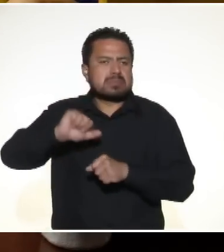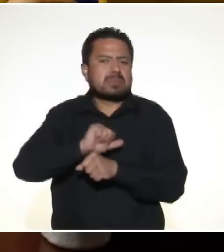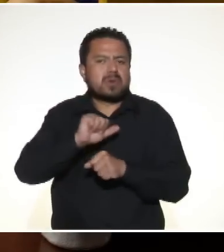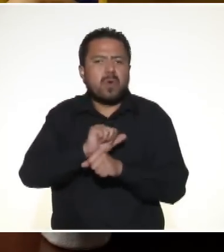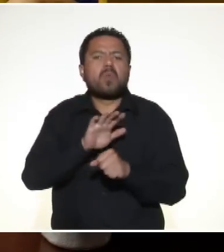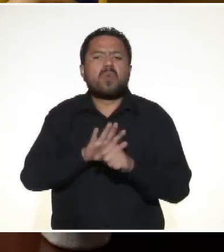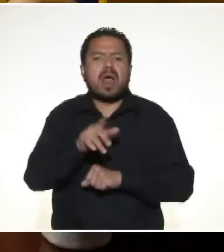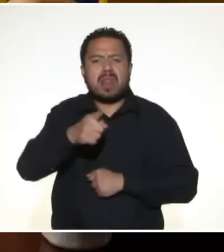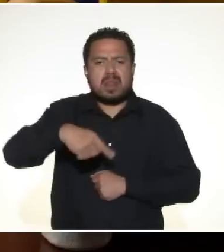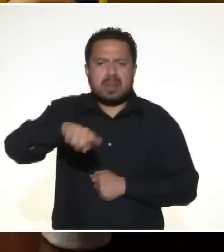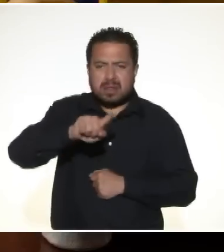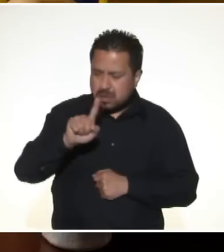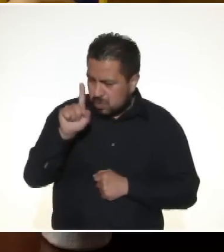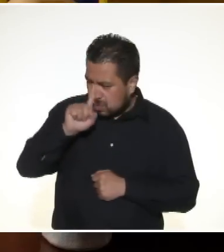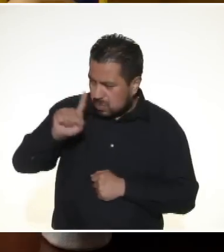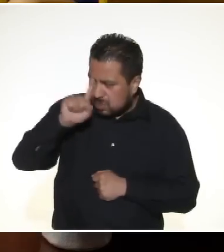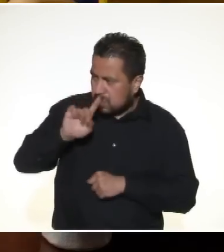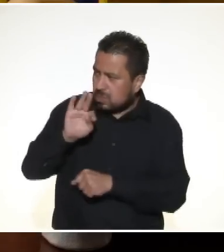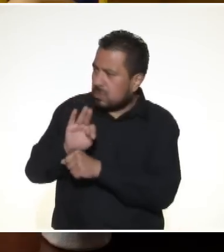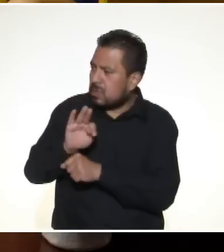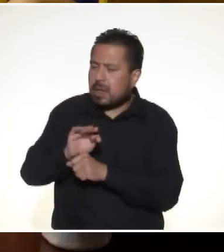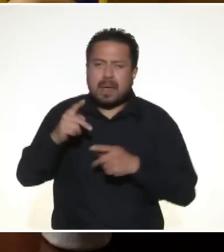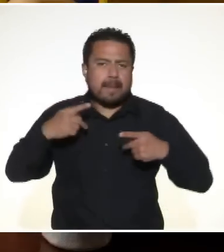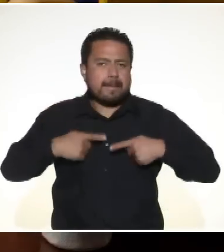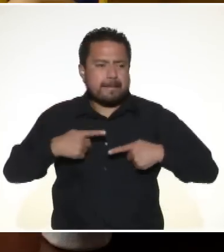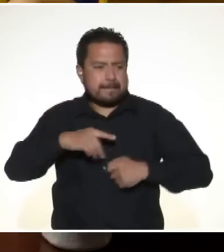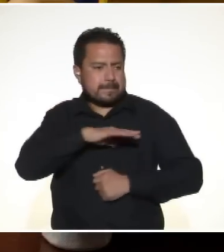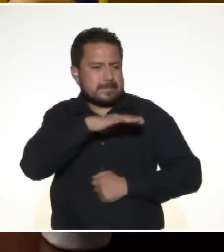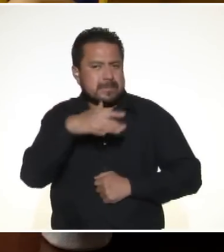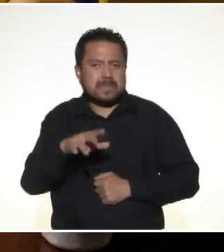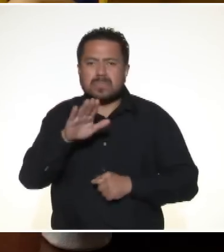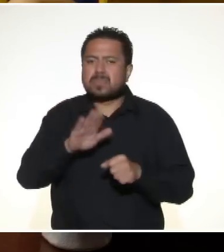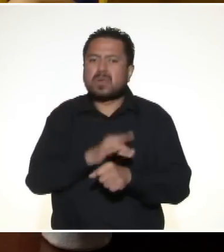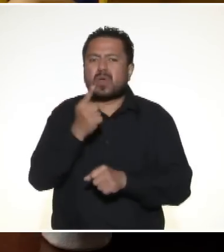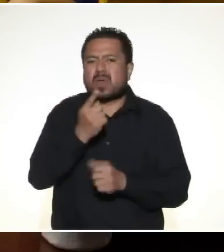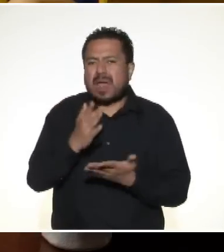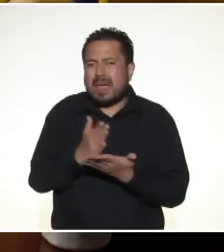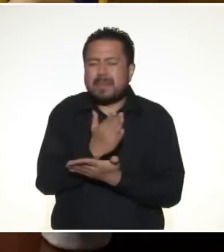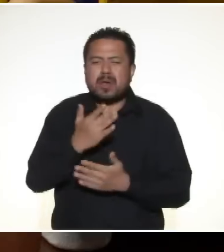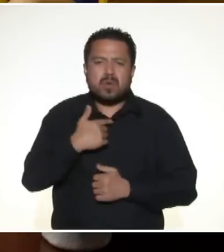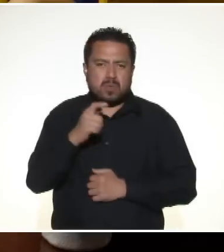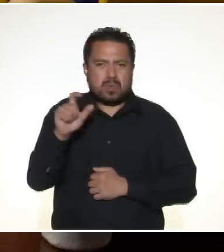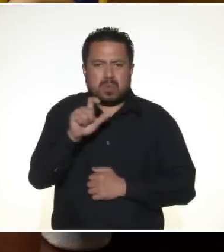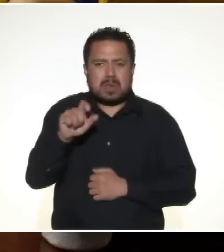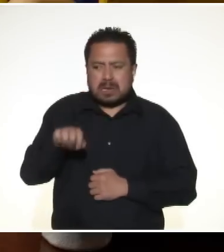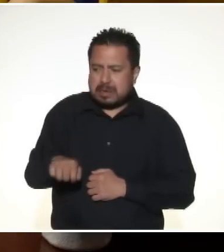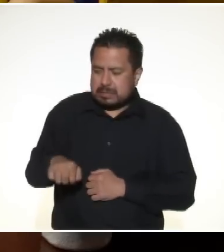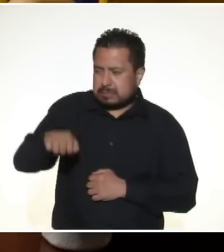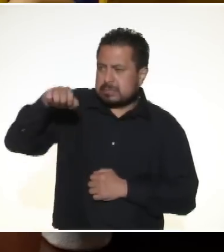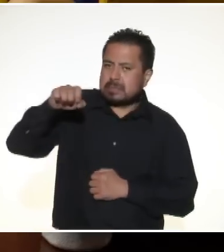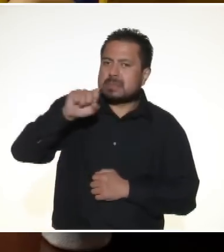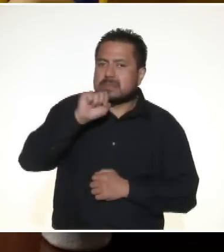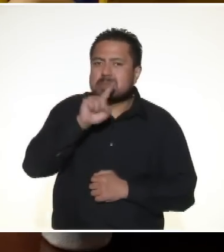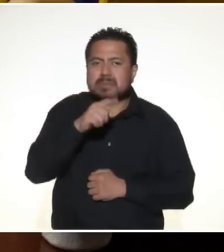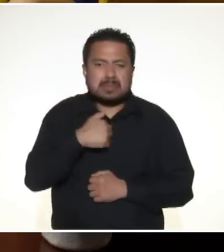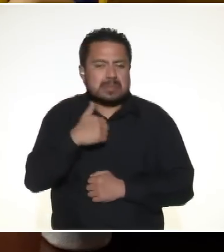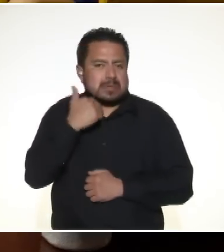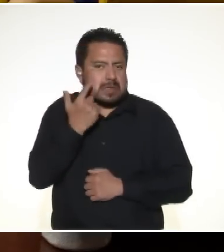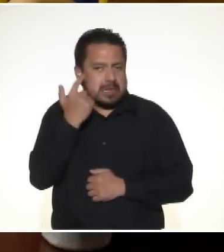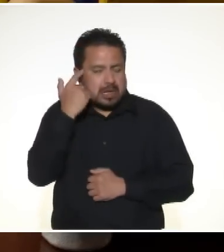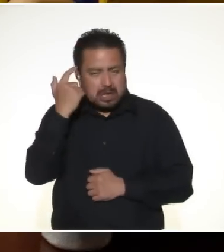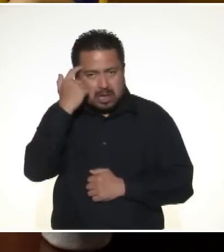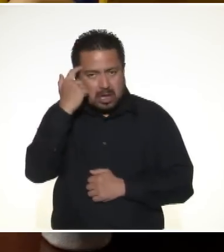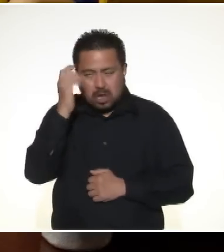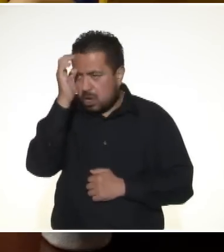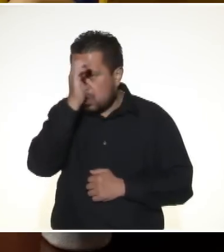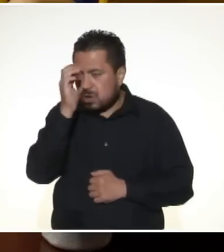la sugerencia de ustedes al público general? Porque aparte, cuando yo llegue a cierta edad, también quiero tener la conciencia de poder